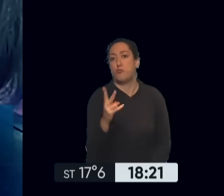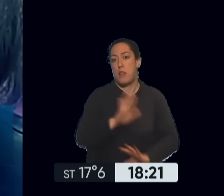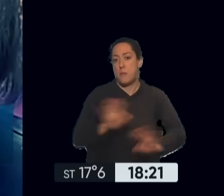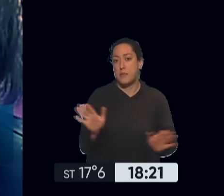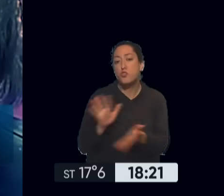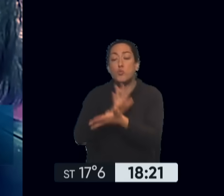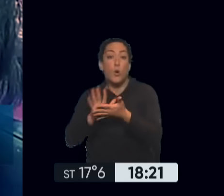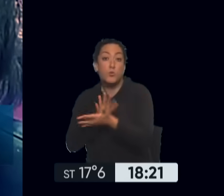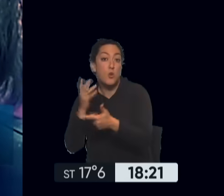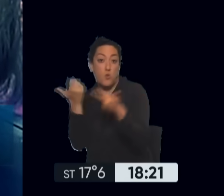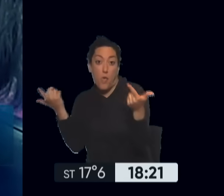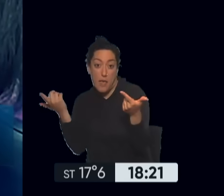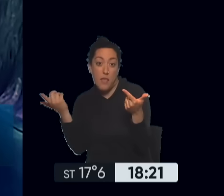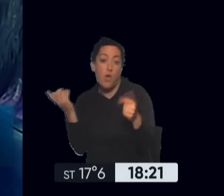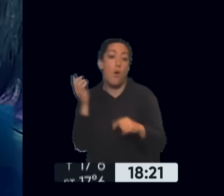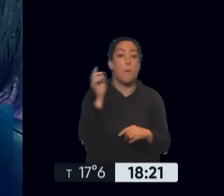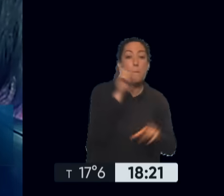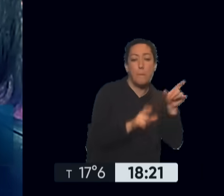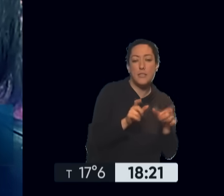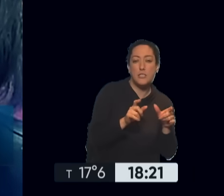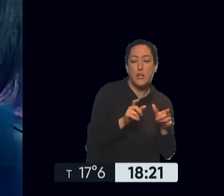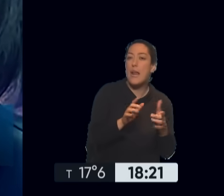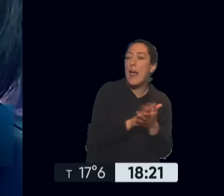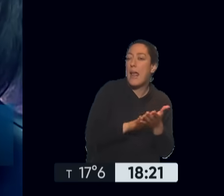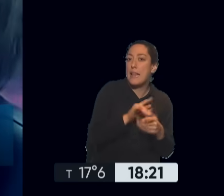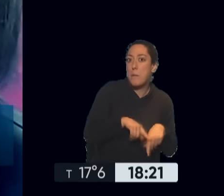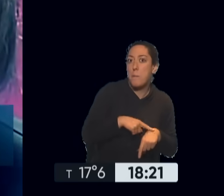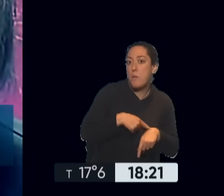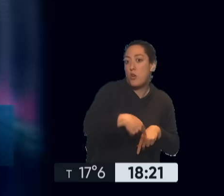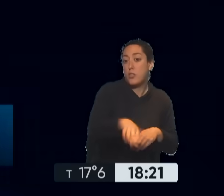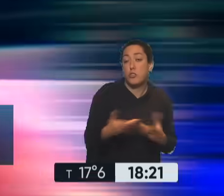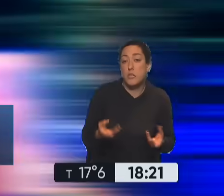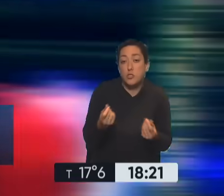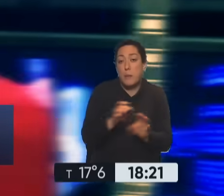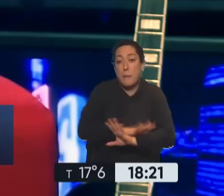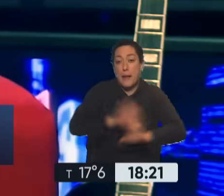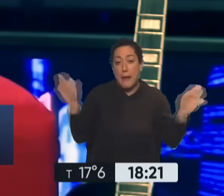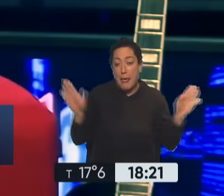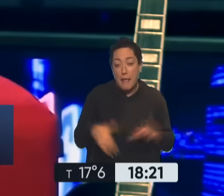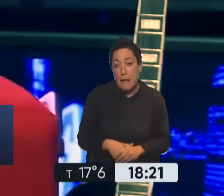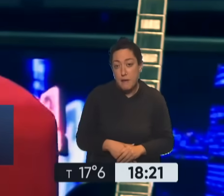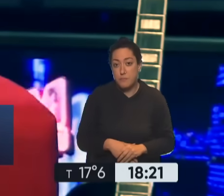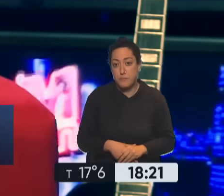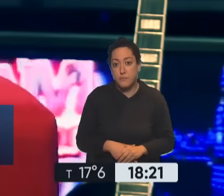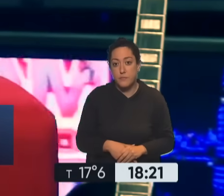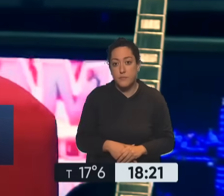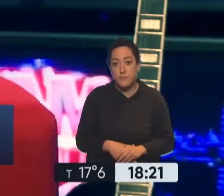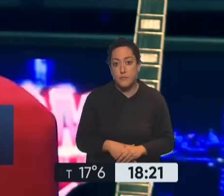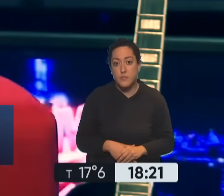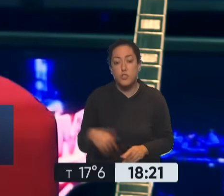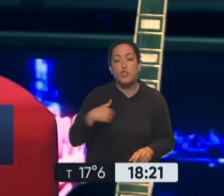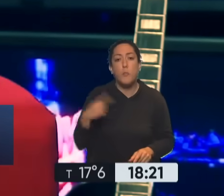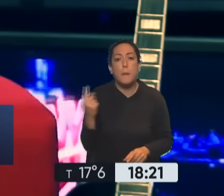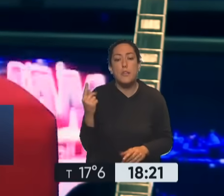tienen solución y los que se arreglan con el paso del tiempo. Por lo tanto, son unos inútiles que nunca hacen nada. Yo tenía, digamos, en un momento me compré